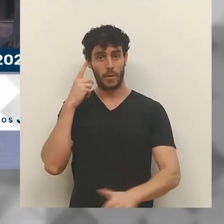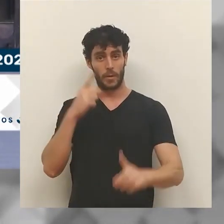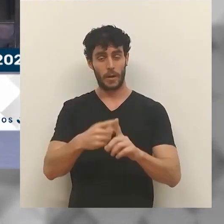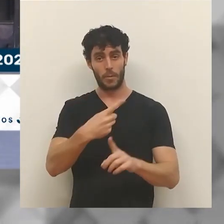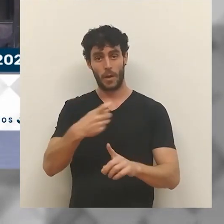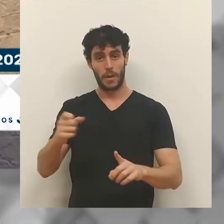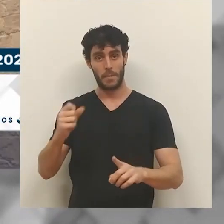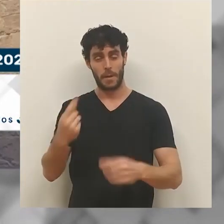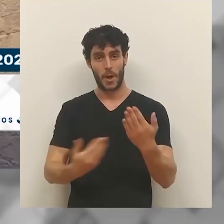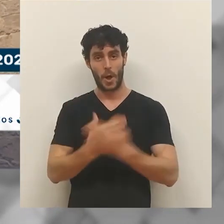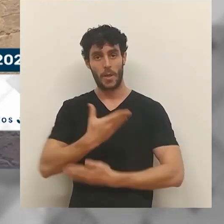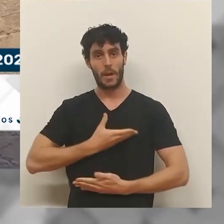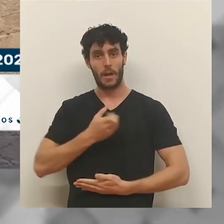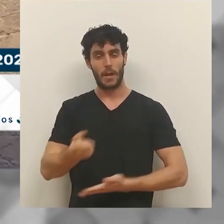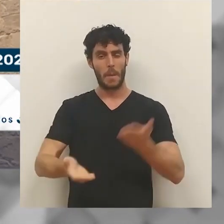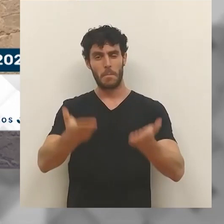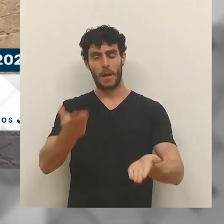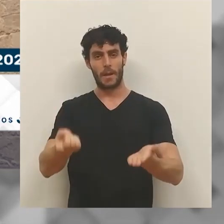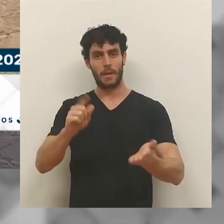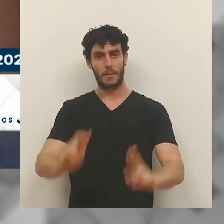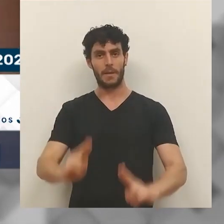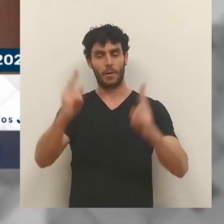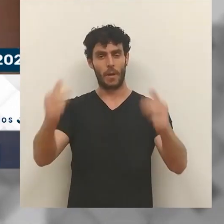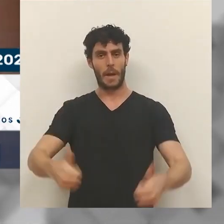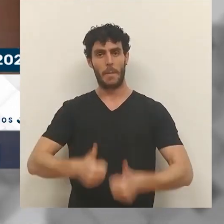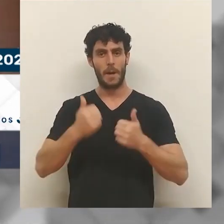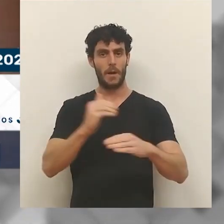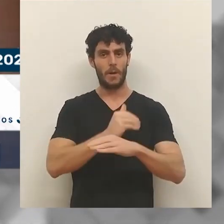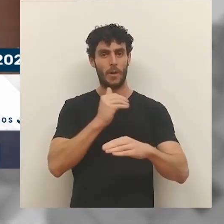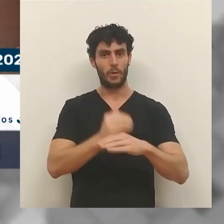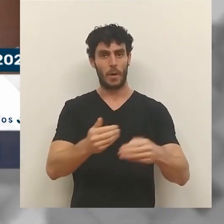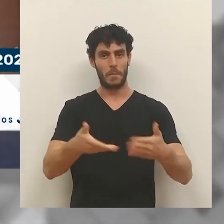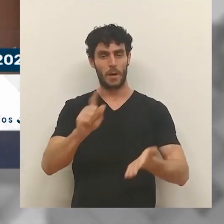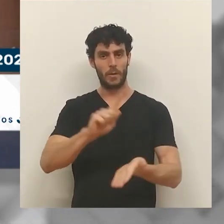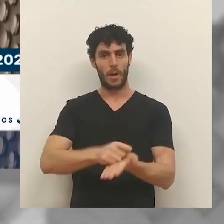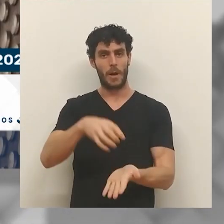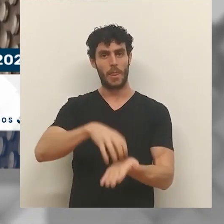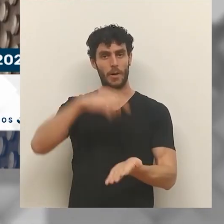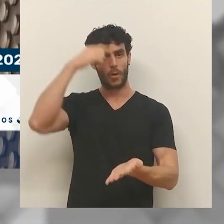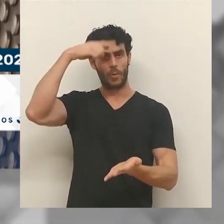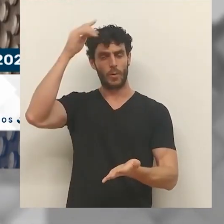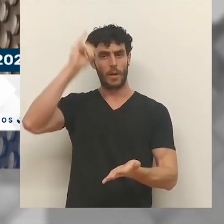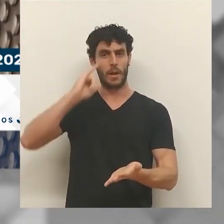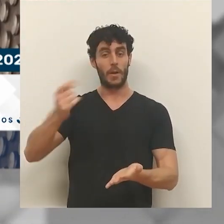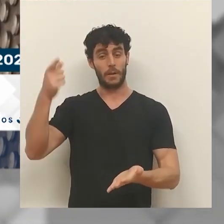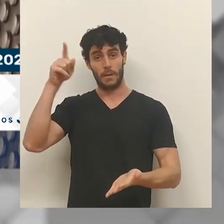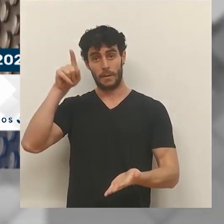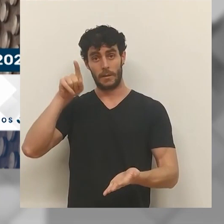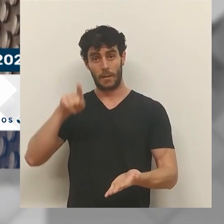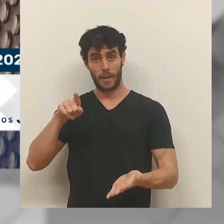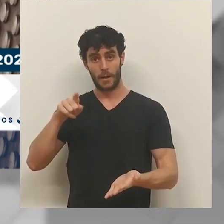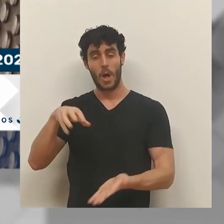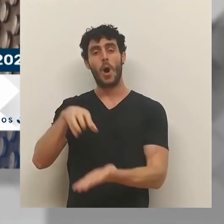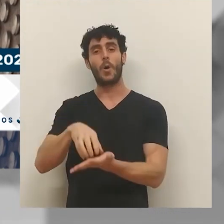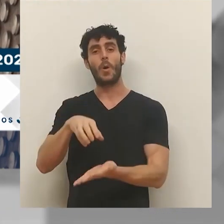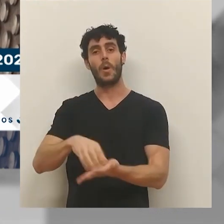alcalde de Logroño en una comparecencia para hacer balance de sus 100 primeros días de alcaldía y deja además dos titulares más. En octubre reabrirán el Centro de la Cultura